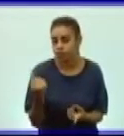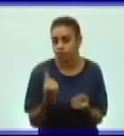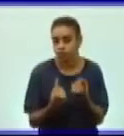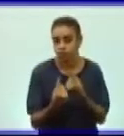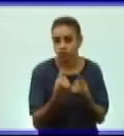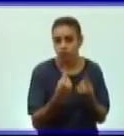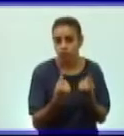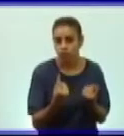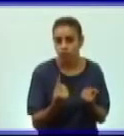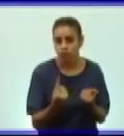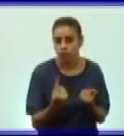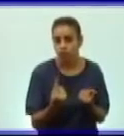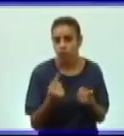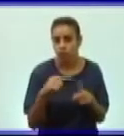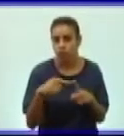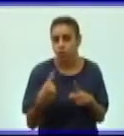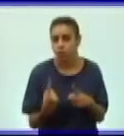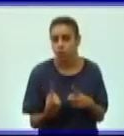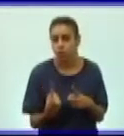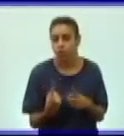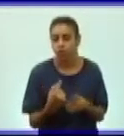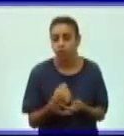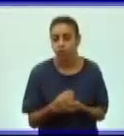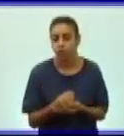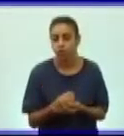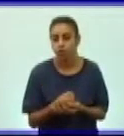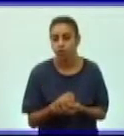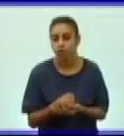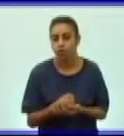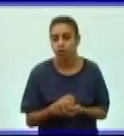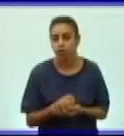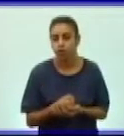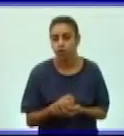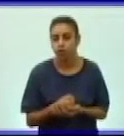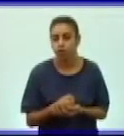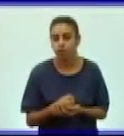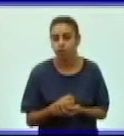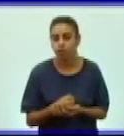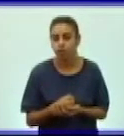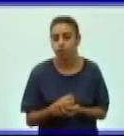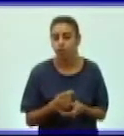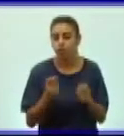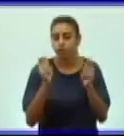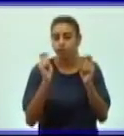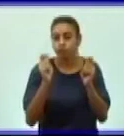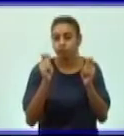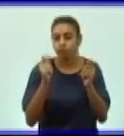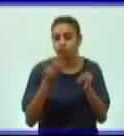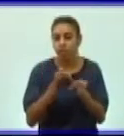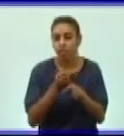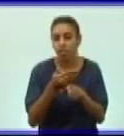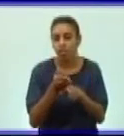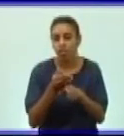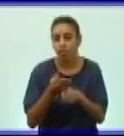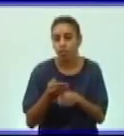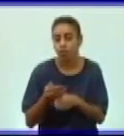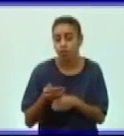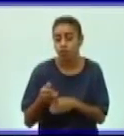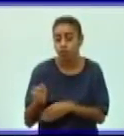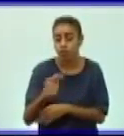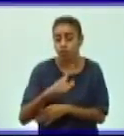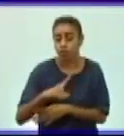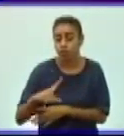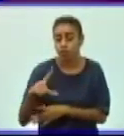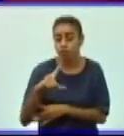de desacreditación de algunos valores importantes del socialismo. Fíjense, como dicen, manifestaciones de indisciplina social, cómo se